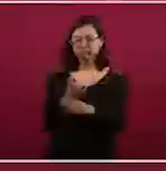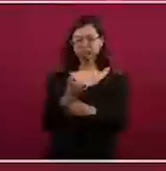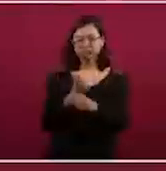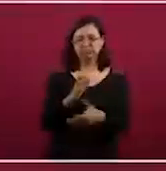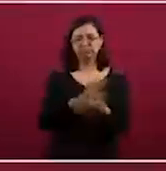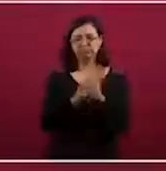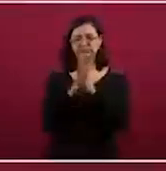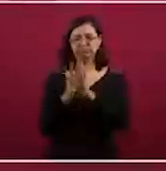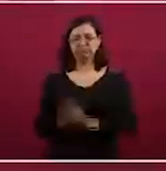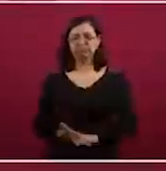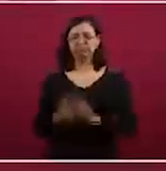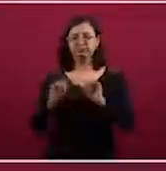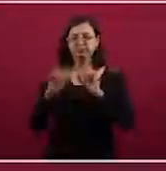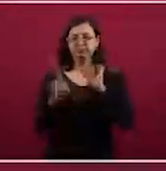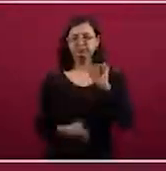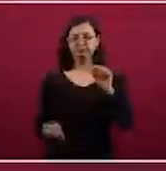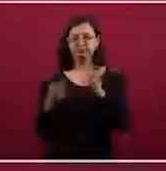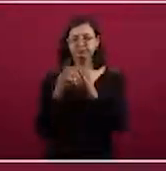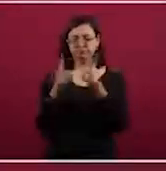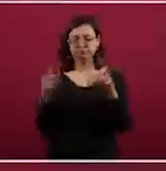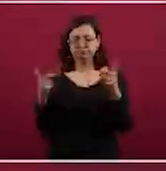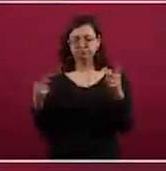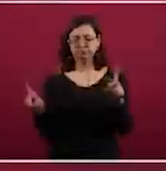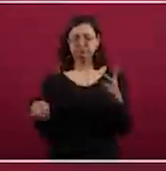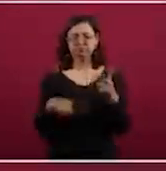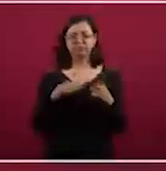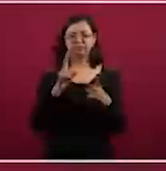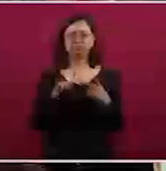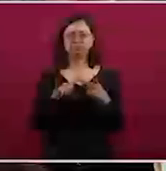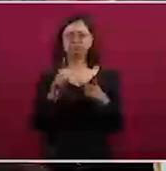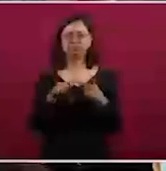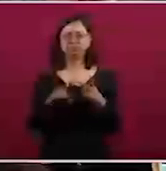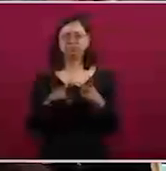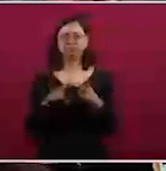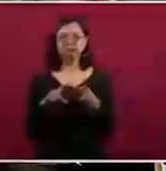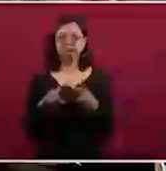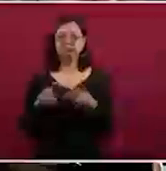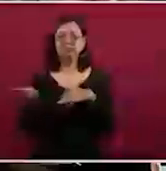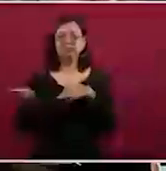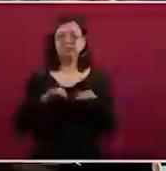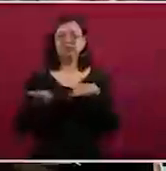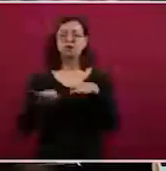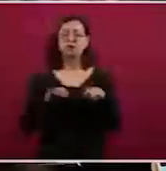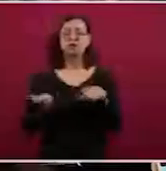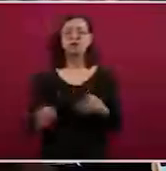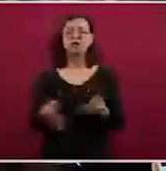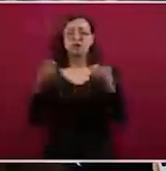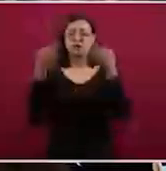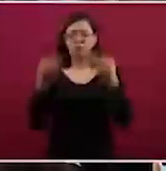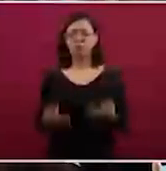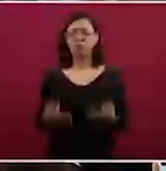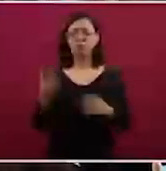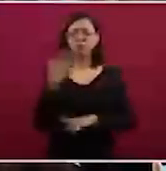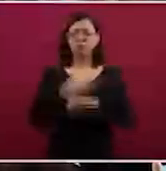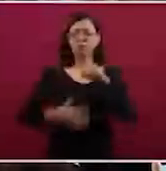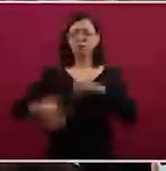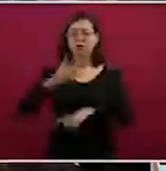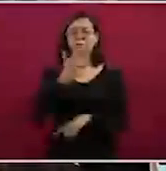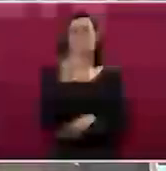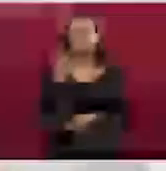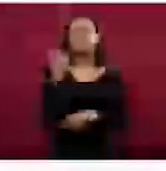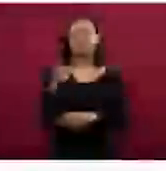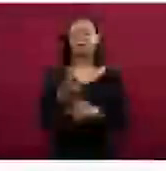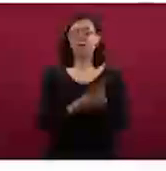y del desarrollo de México. Segundo, para que haya más trabajo formal, mejores condiciones y